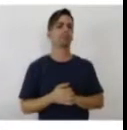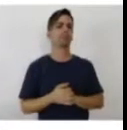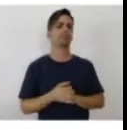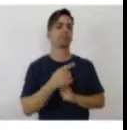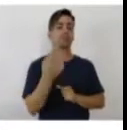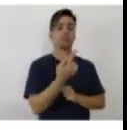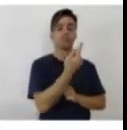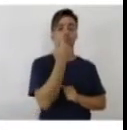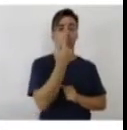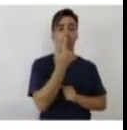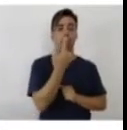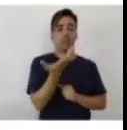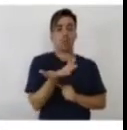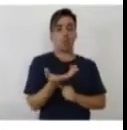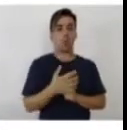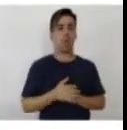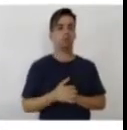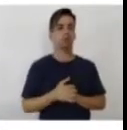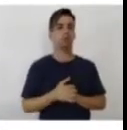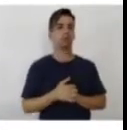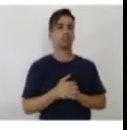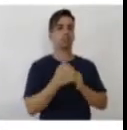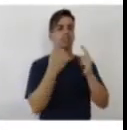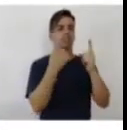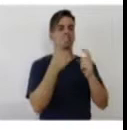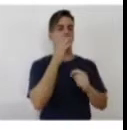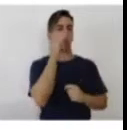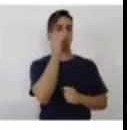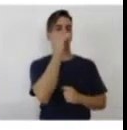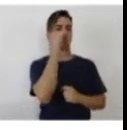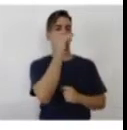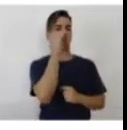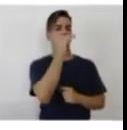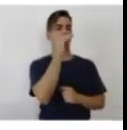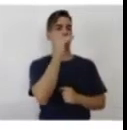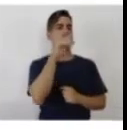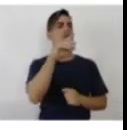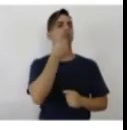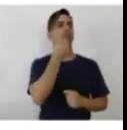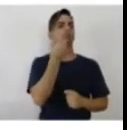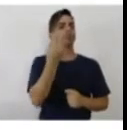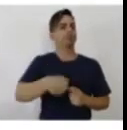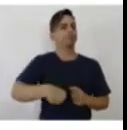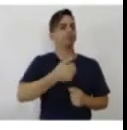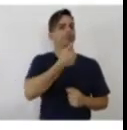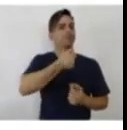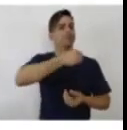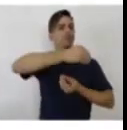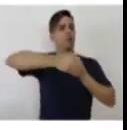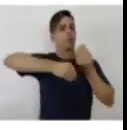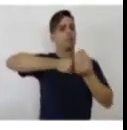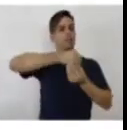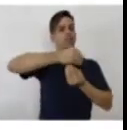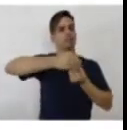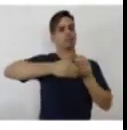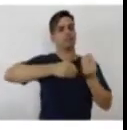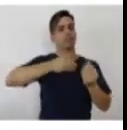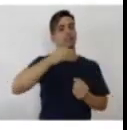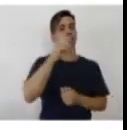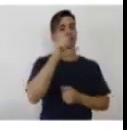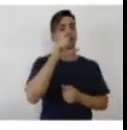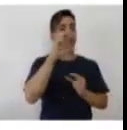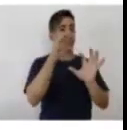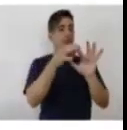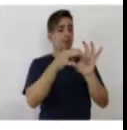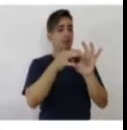grados Fahrenheit. Bueno, lo primero que necesitamos es un modelo que nos permita la conversión de grados centígrados